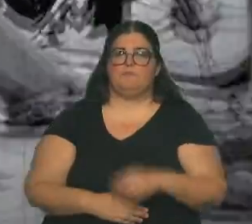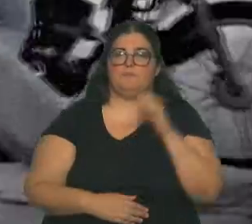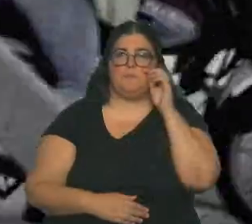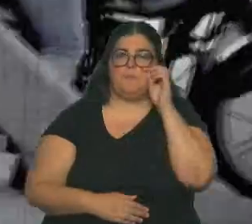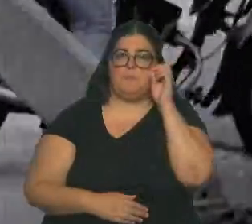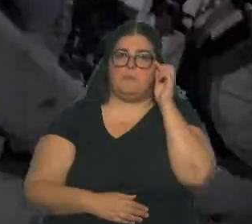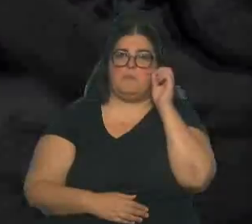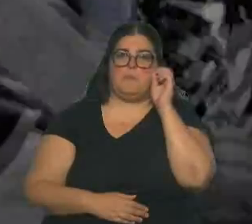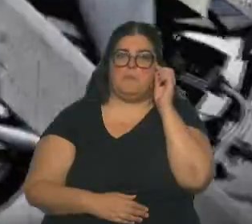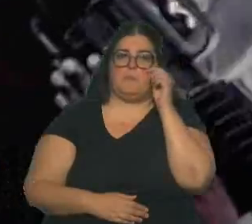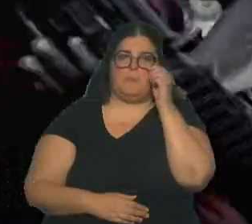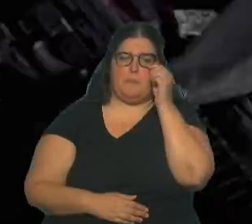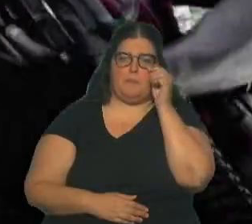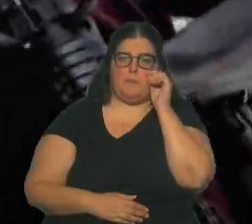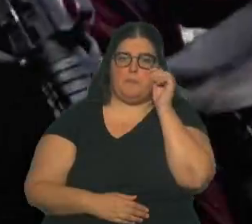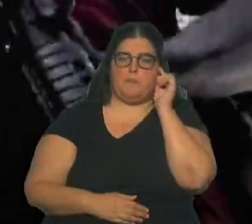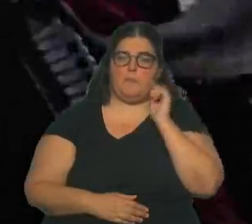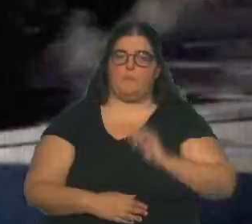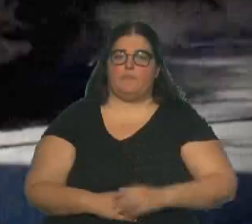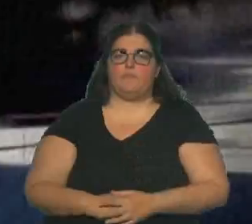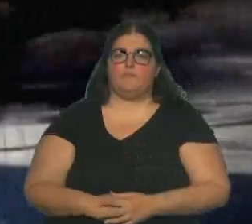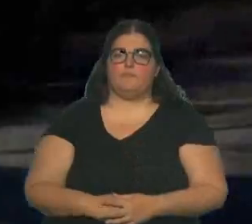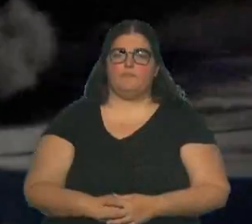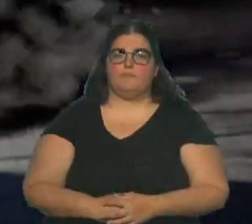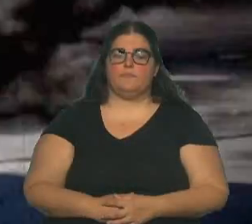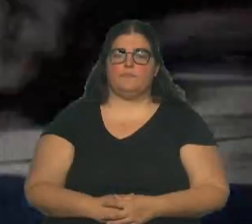dans une guerre civile et qui a débouché sur un génocide.